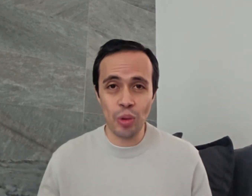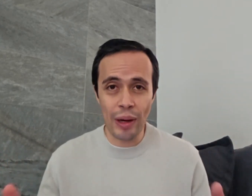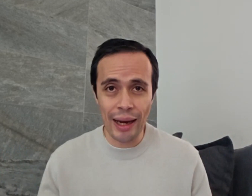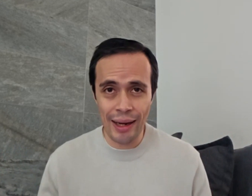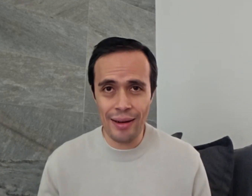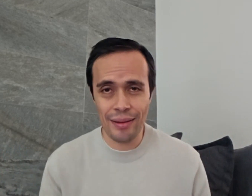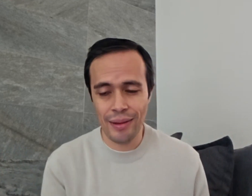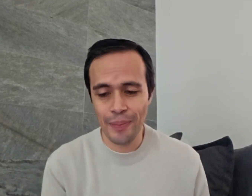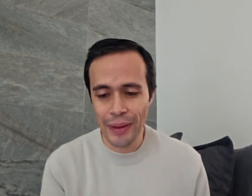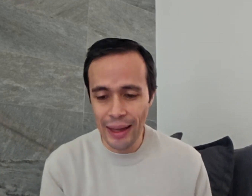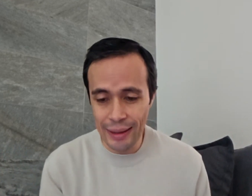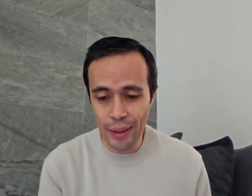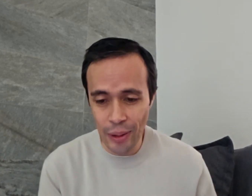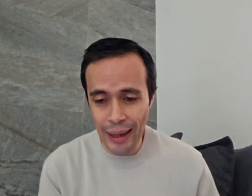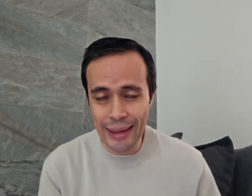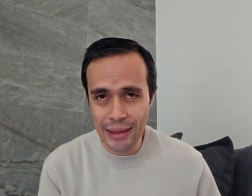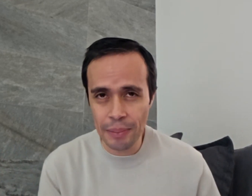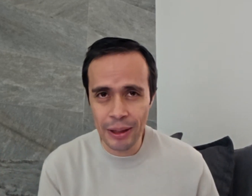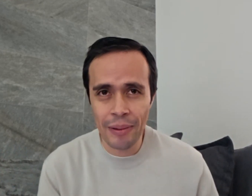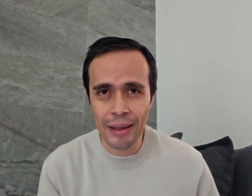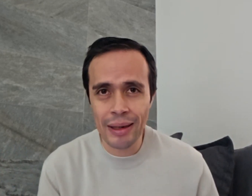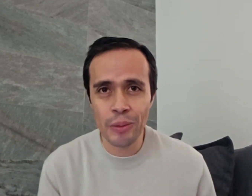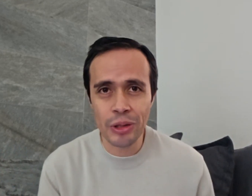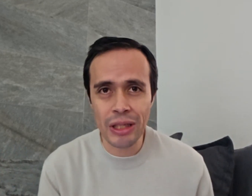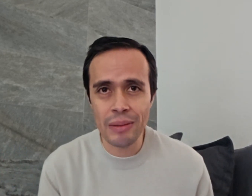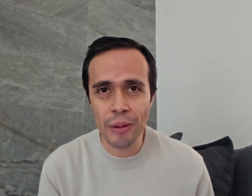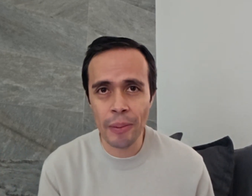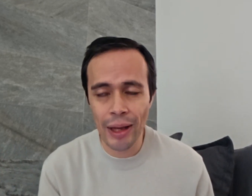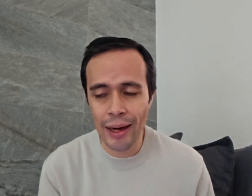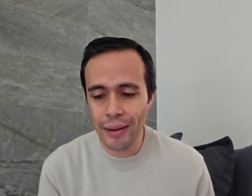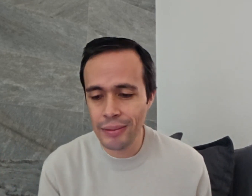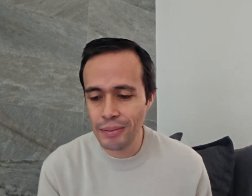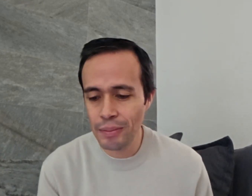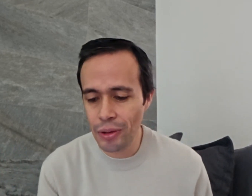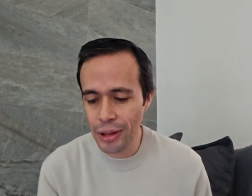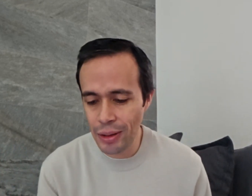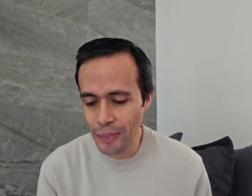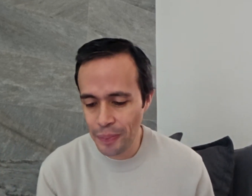cosa en su carril. El Tribunal de Disciplina va a tener muchísimo poder, por cierto.